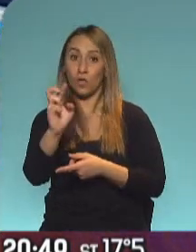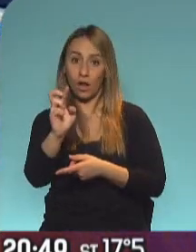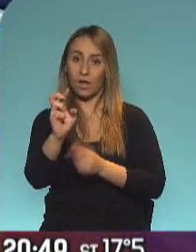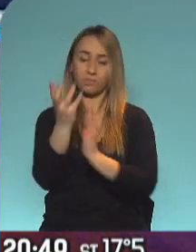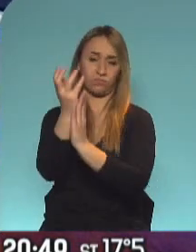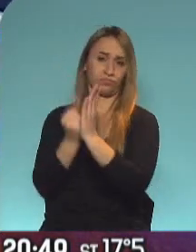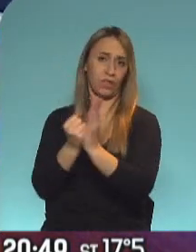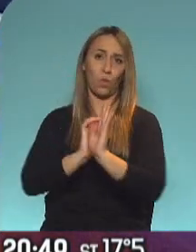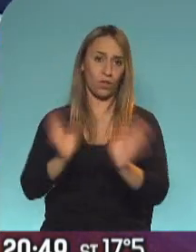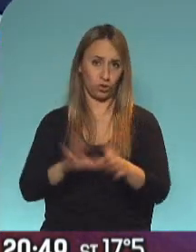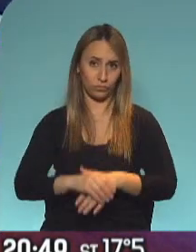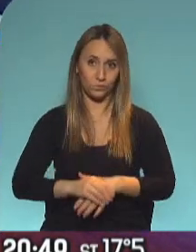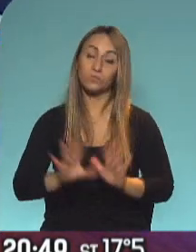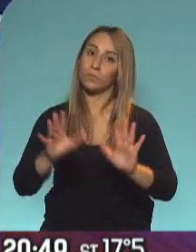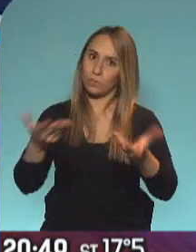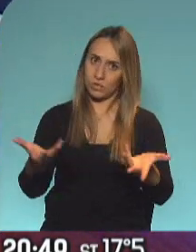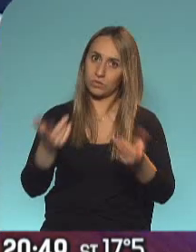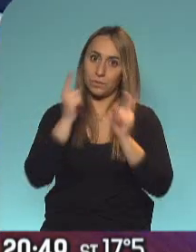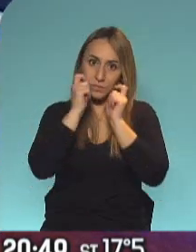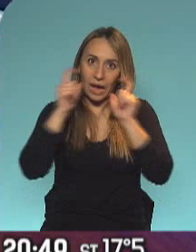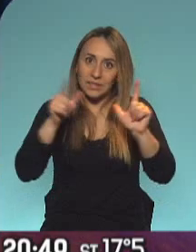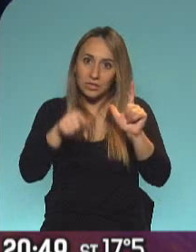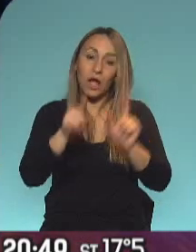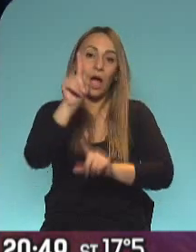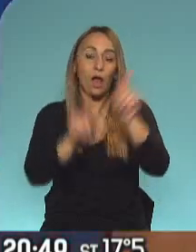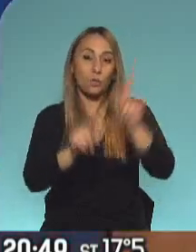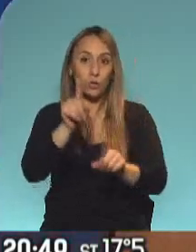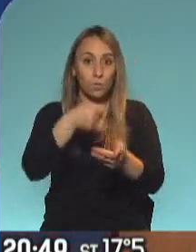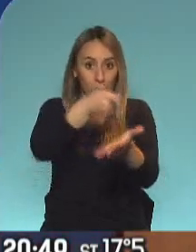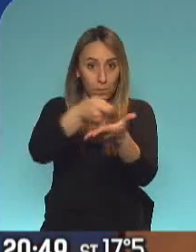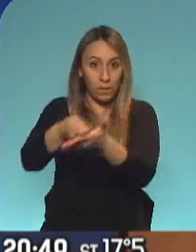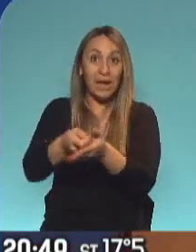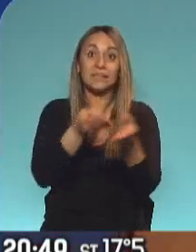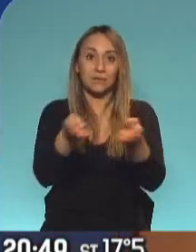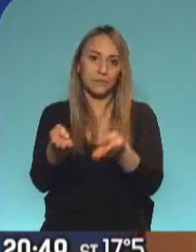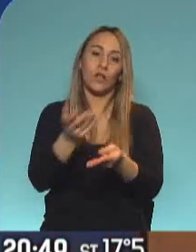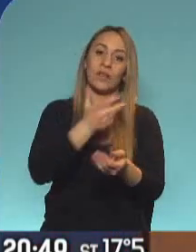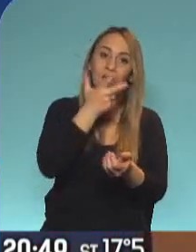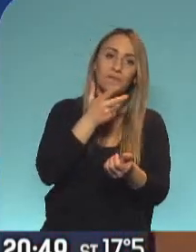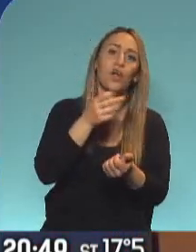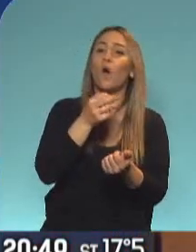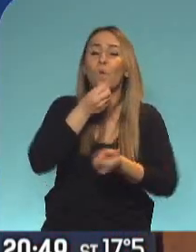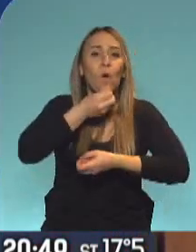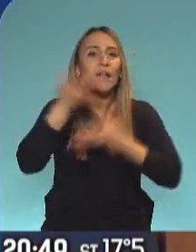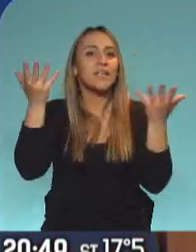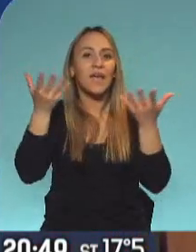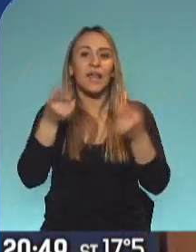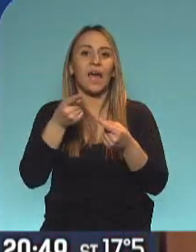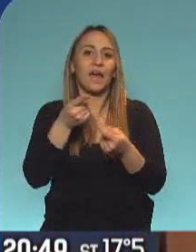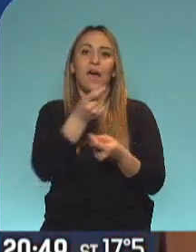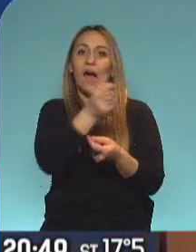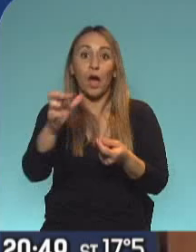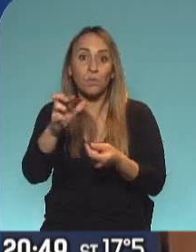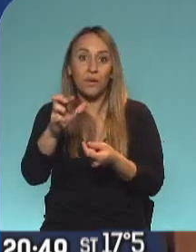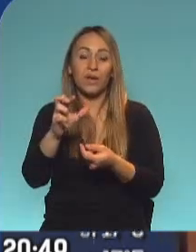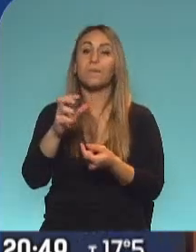Bueno, a prestar atención a todo aquel que paga algún tipo de estos servicios, no solamente Netflix, todas las plataformas vía streaming que